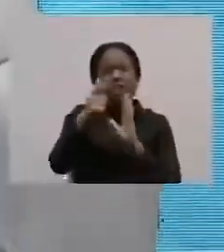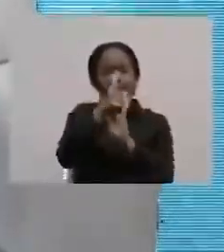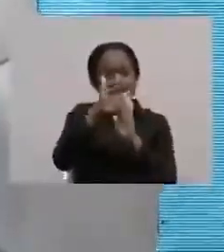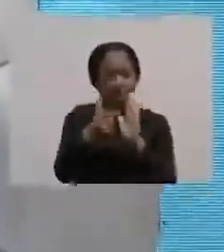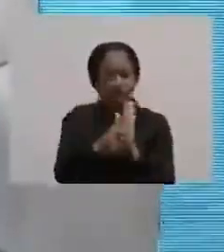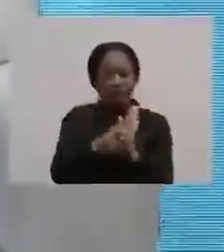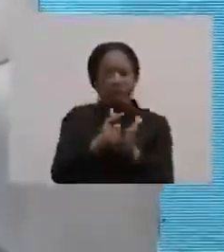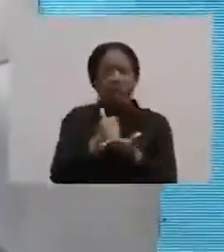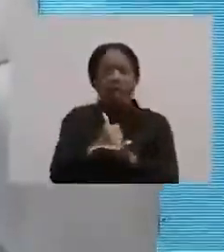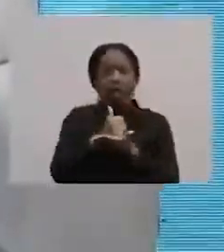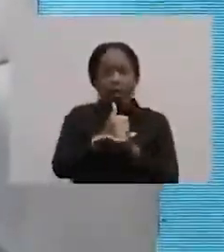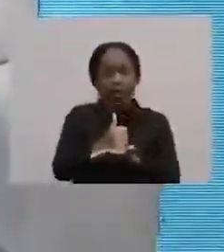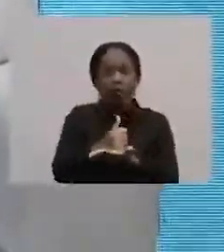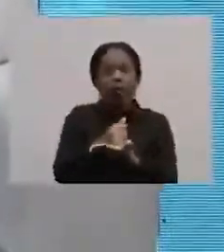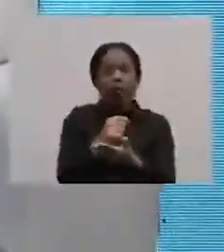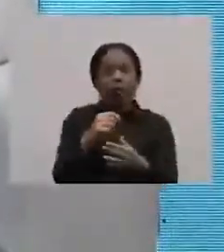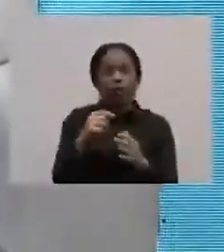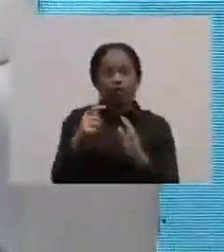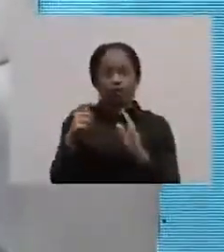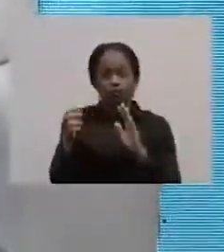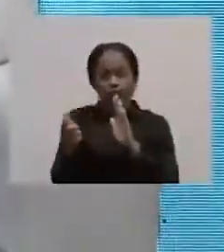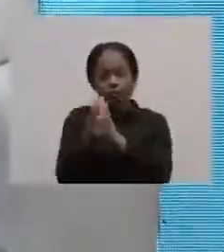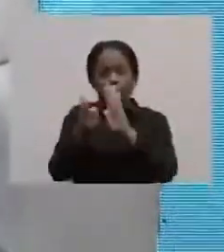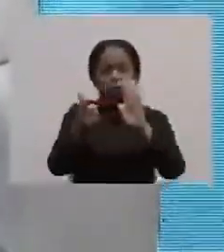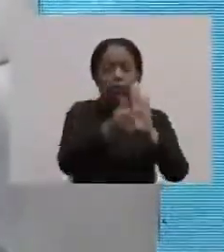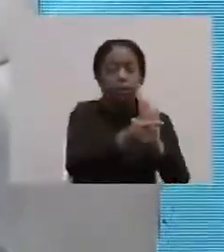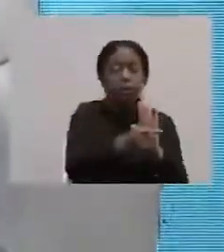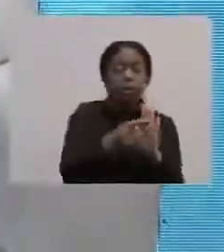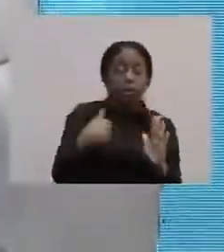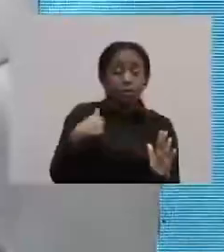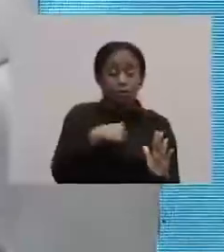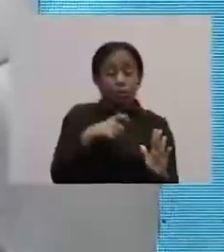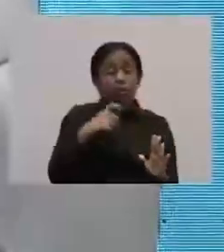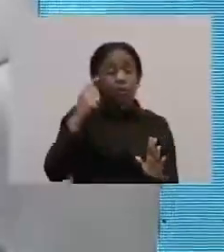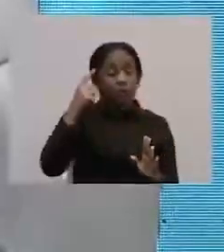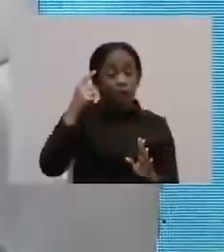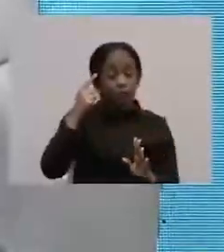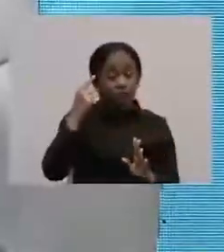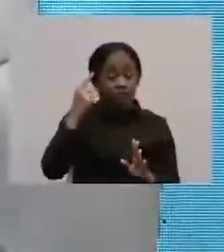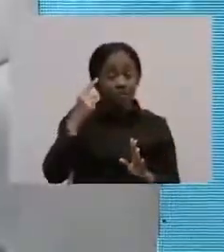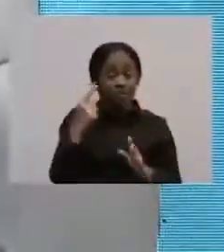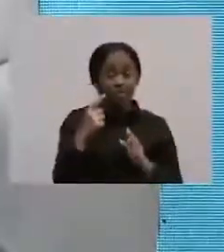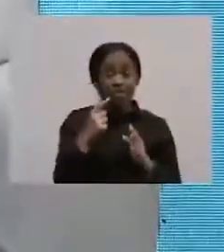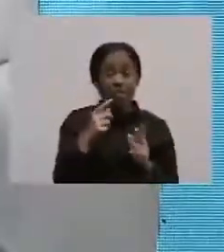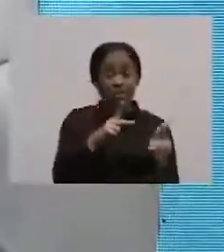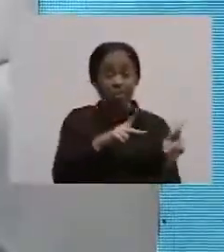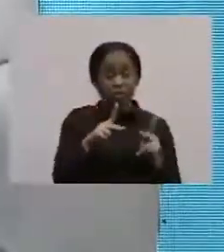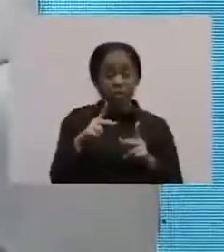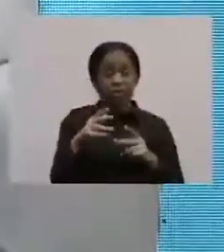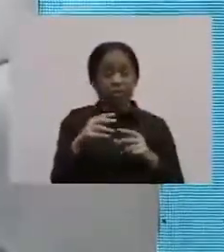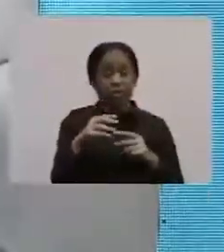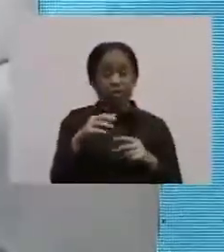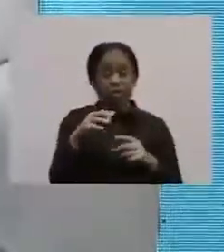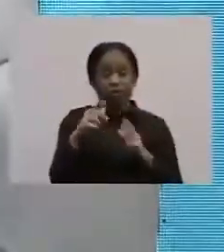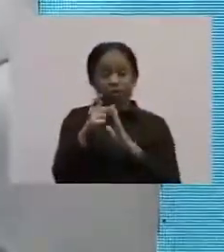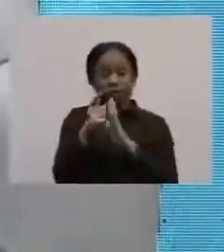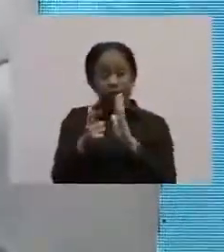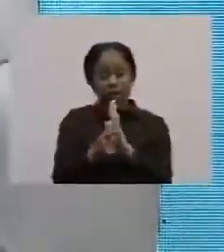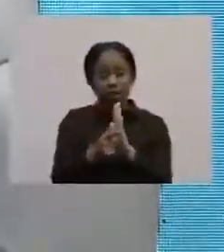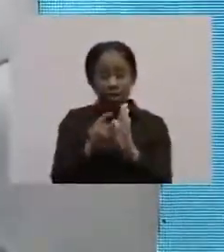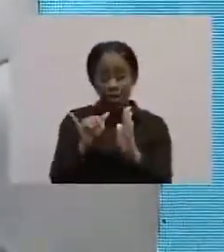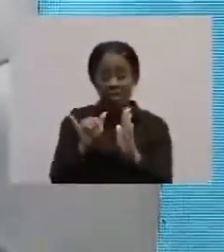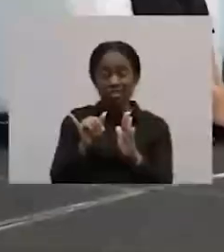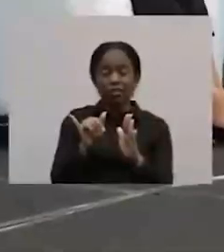tenemos que estar pensando y en las modificaciones de nuestra legislación. Ese es un elemento presente. Pero imagínense